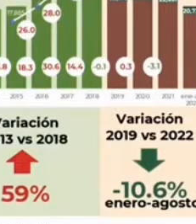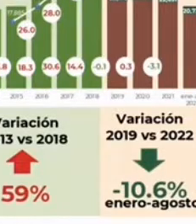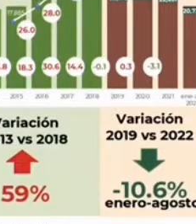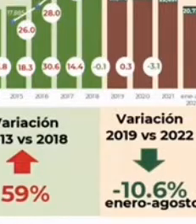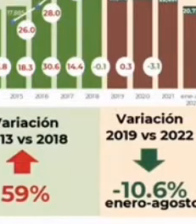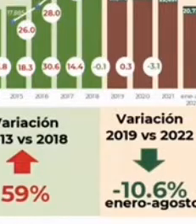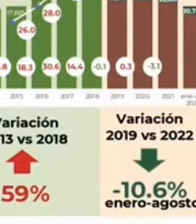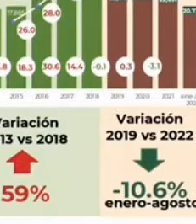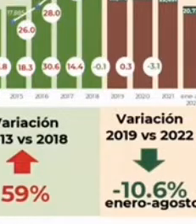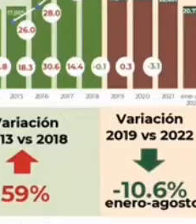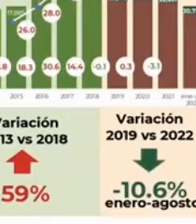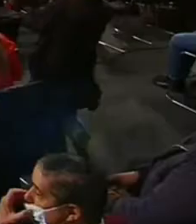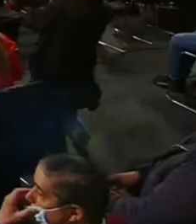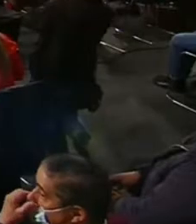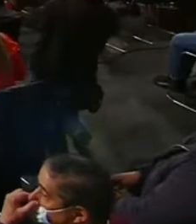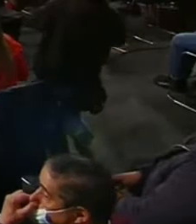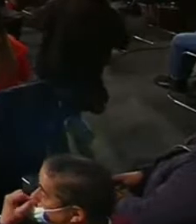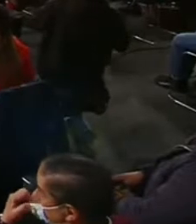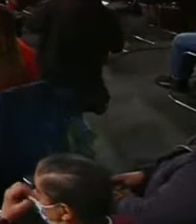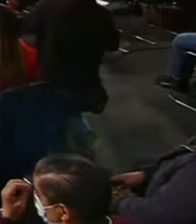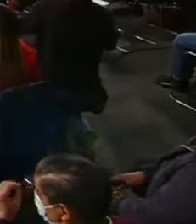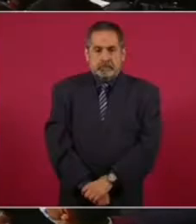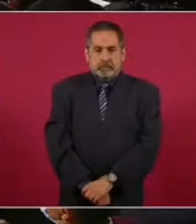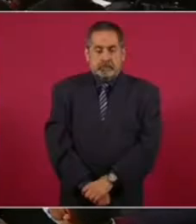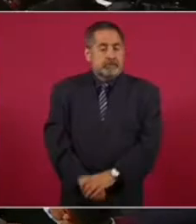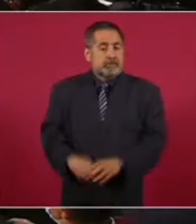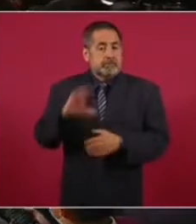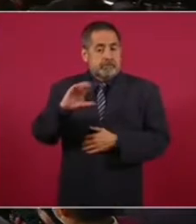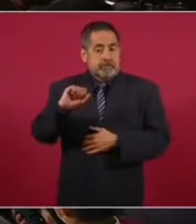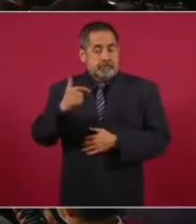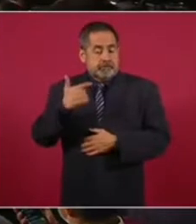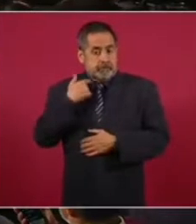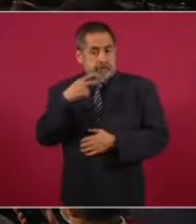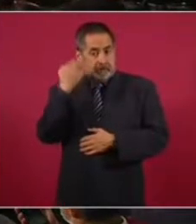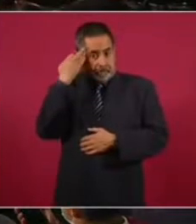En su gobierno hubo un incremento en homicidios